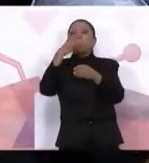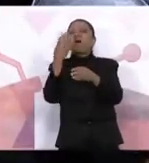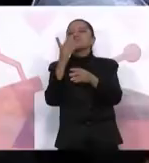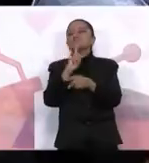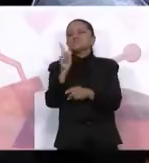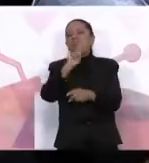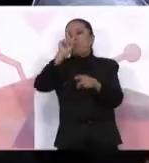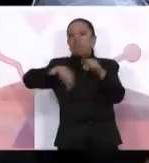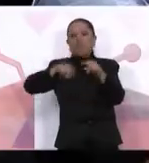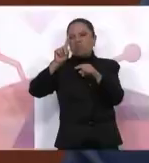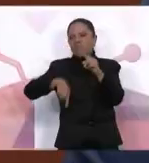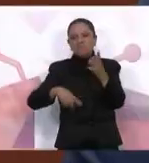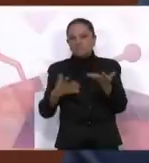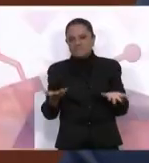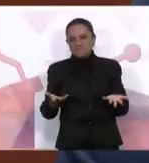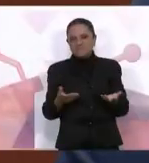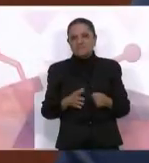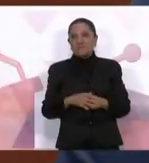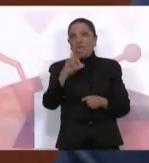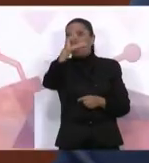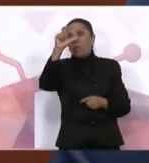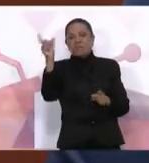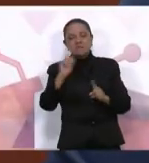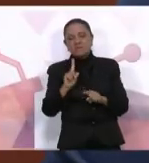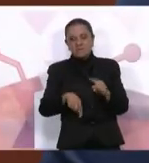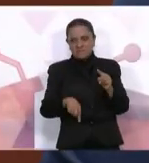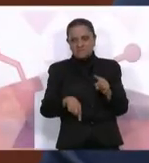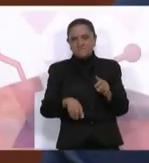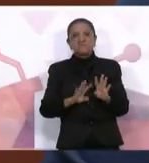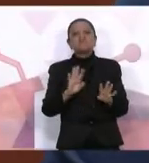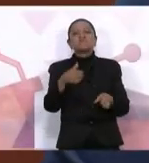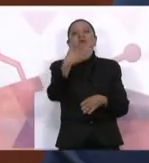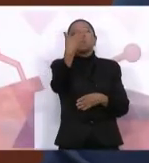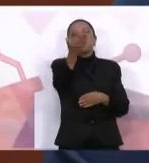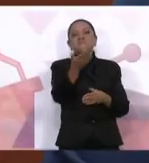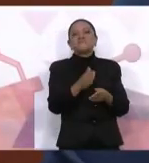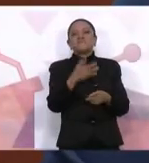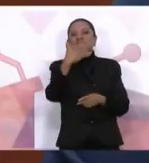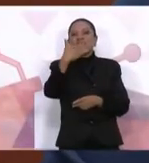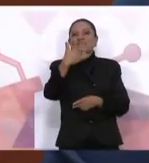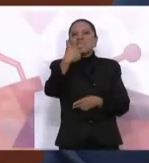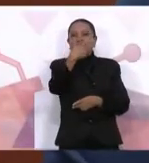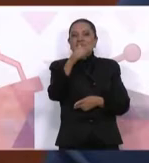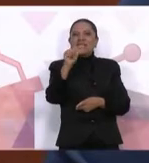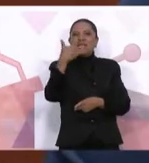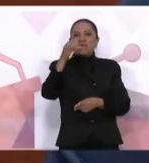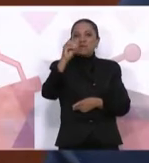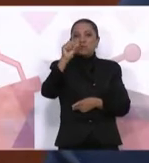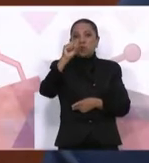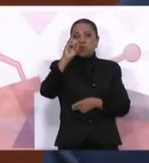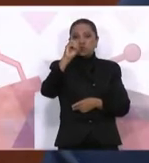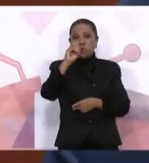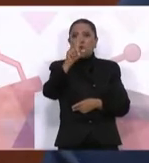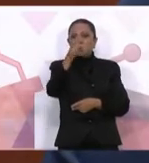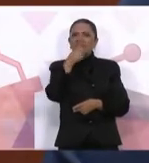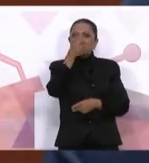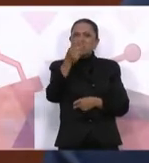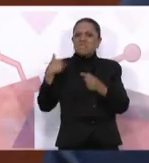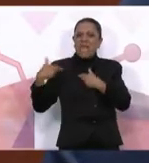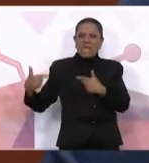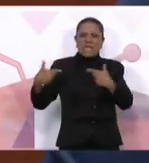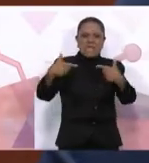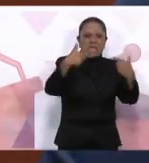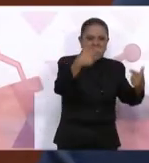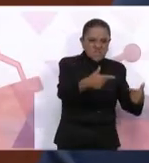sin duda somos de una generación distinta a los candidatos y su servidor porque yo creo que no se le debe de meter miedo a los